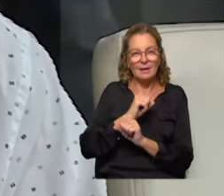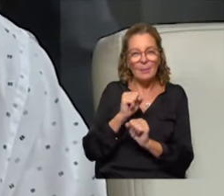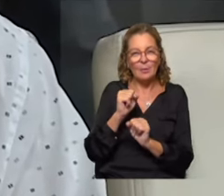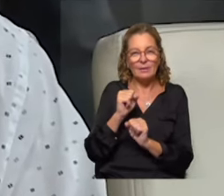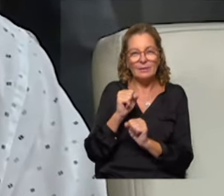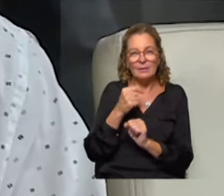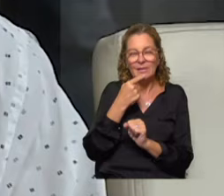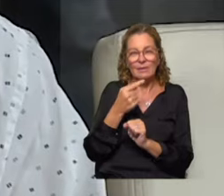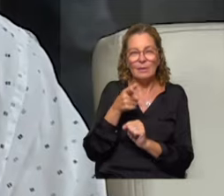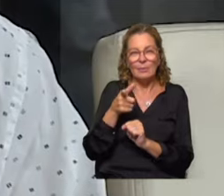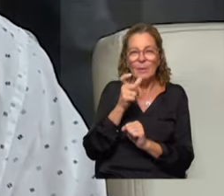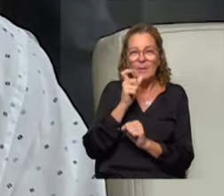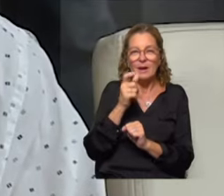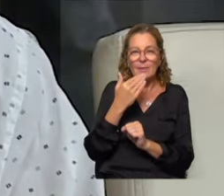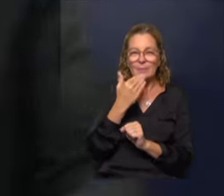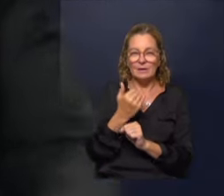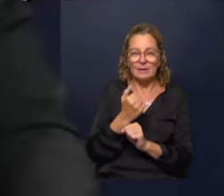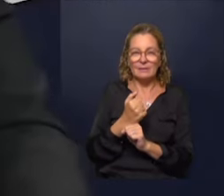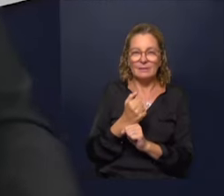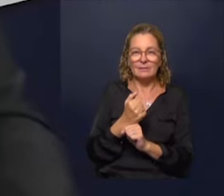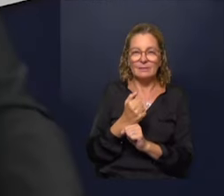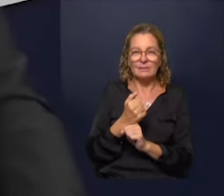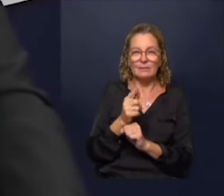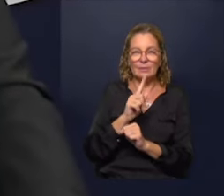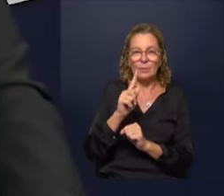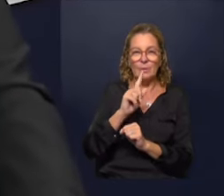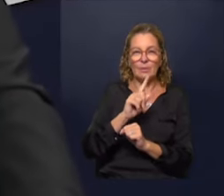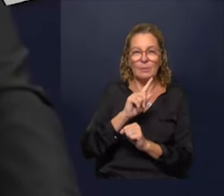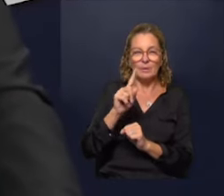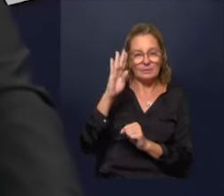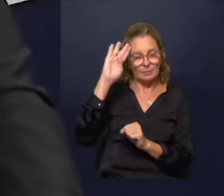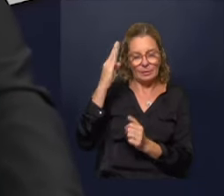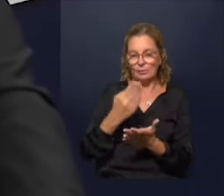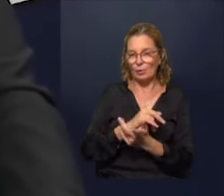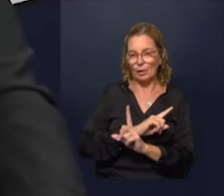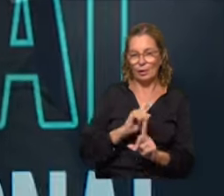Te dejo que lo califiques vos. Muchas gracias. No es parte de una dictadura.